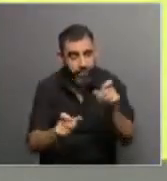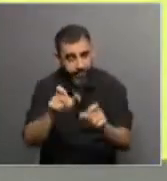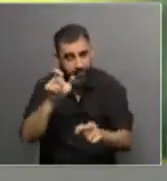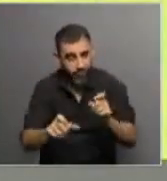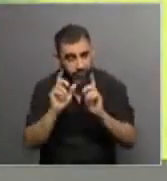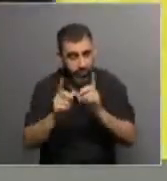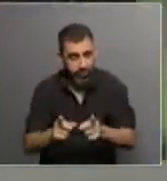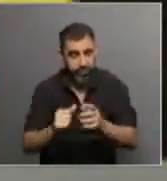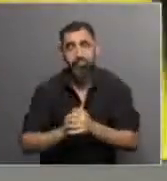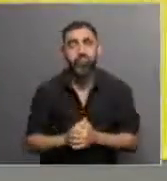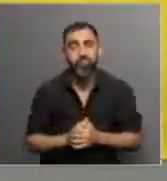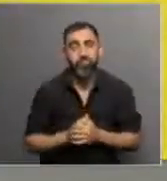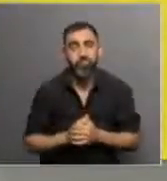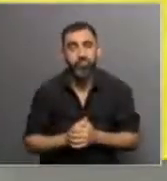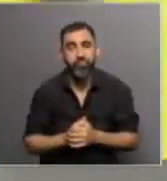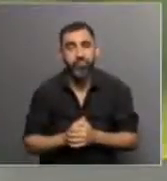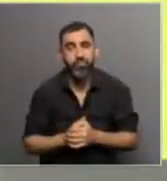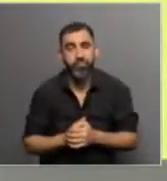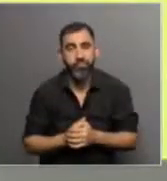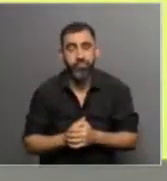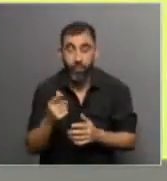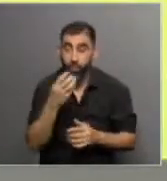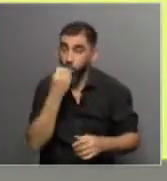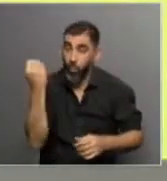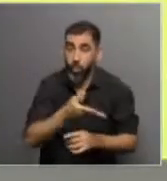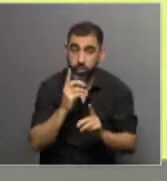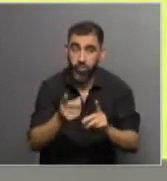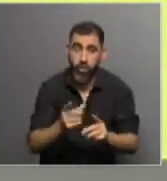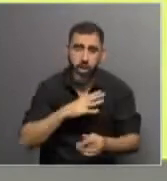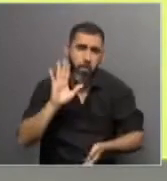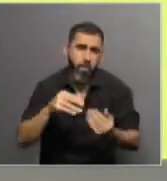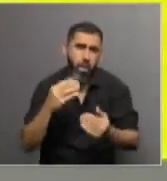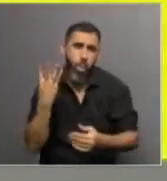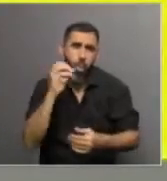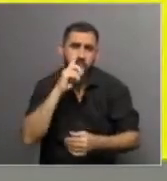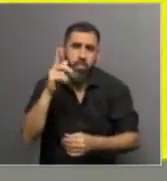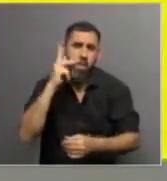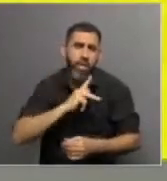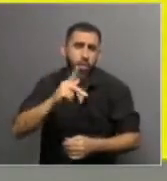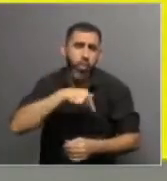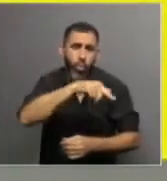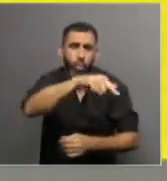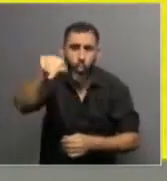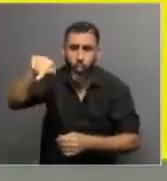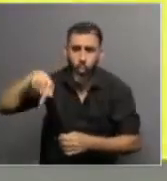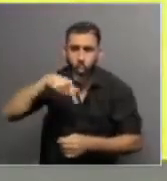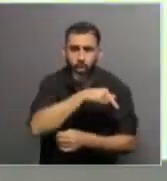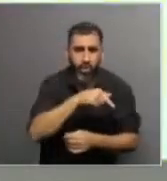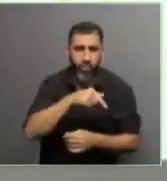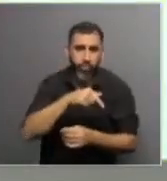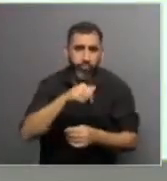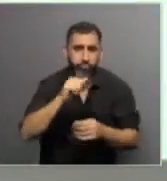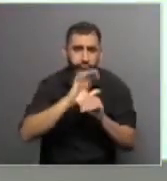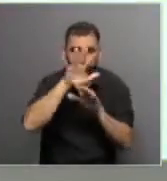recursos, siempre hay, bienvenidos, porque además hay más de 40.000 kilómetros cuadrados de derrames